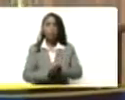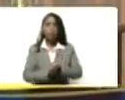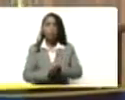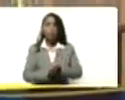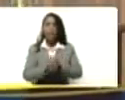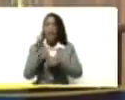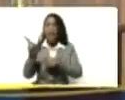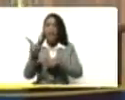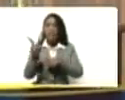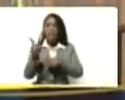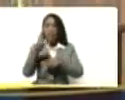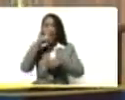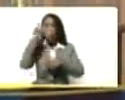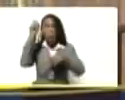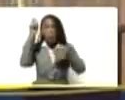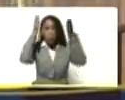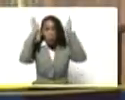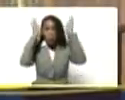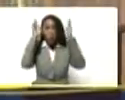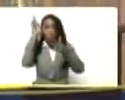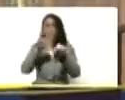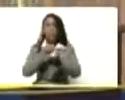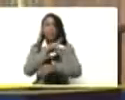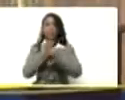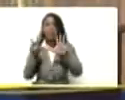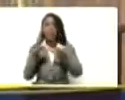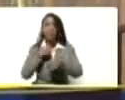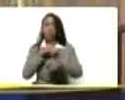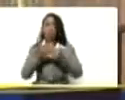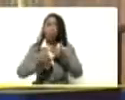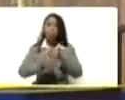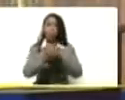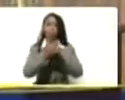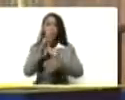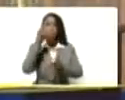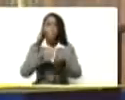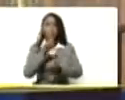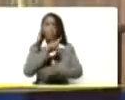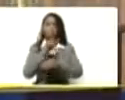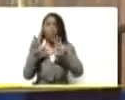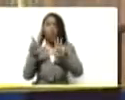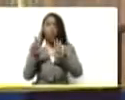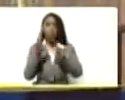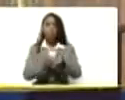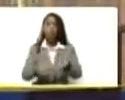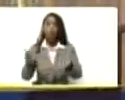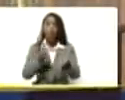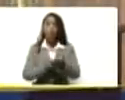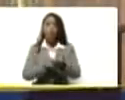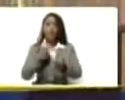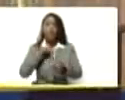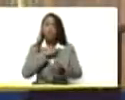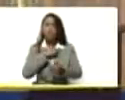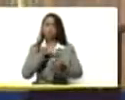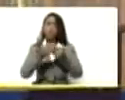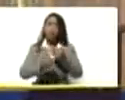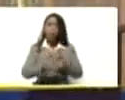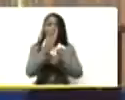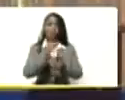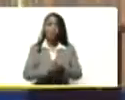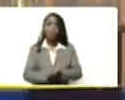aburro 2017 y nosotros parlantes 2018 reelecto y nosotros palante